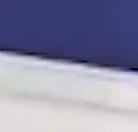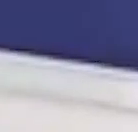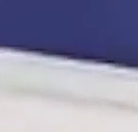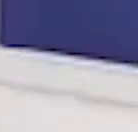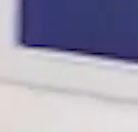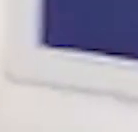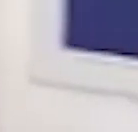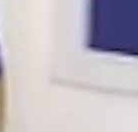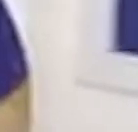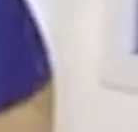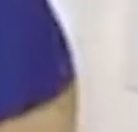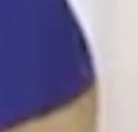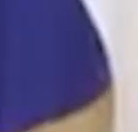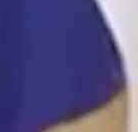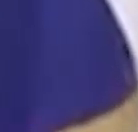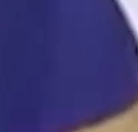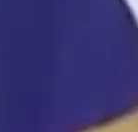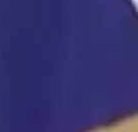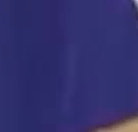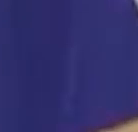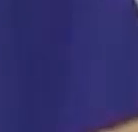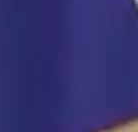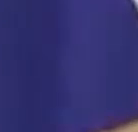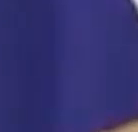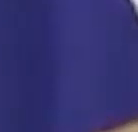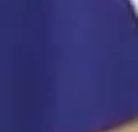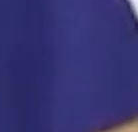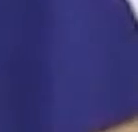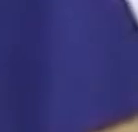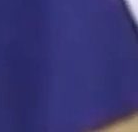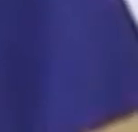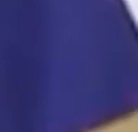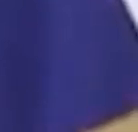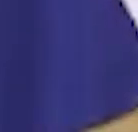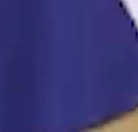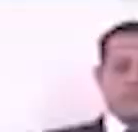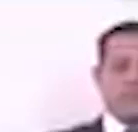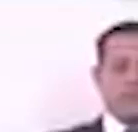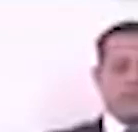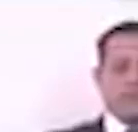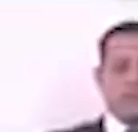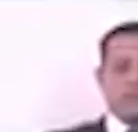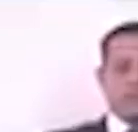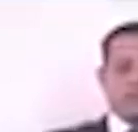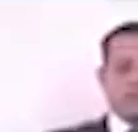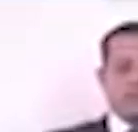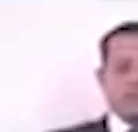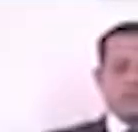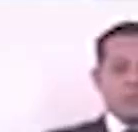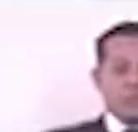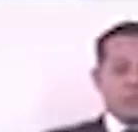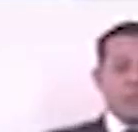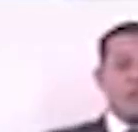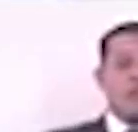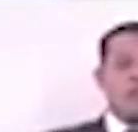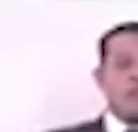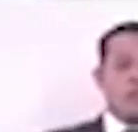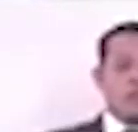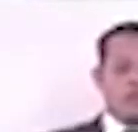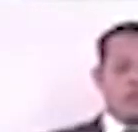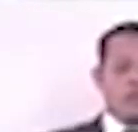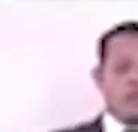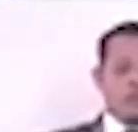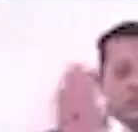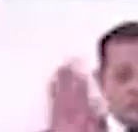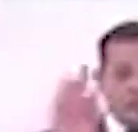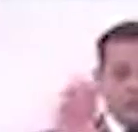tenemos recepción de correspondencia por parte de la fiscalía general de la república a cargo del